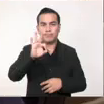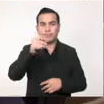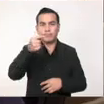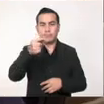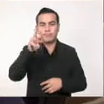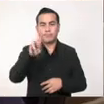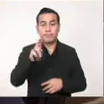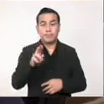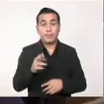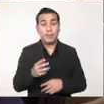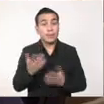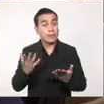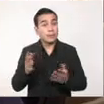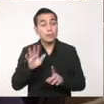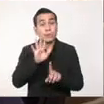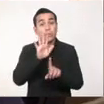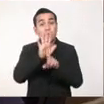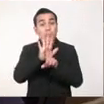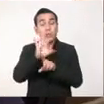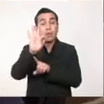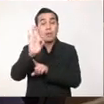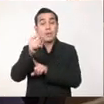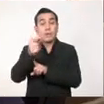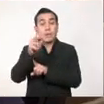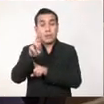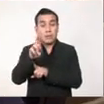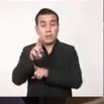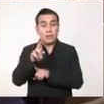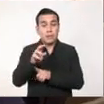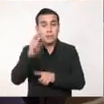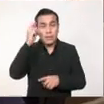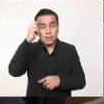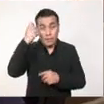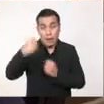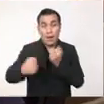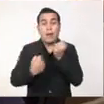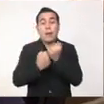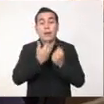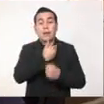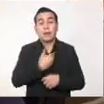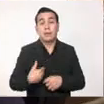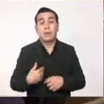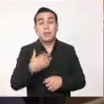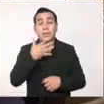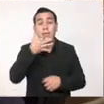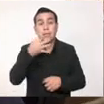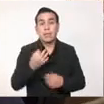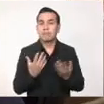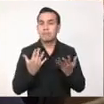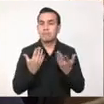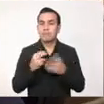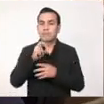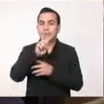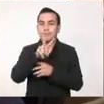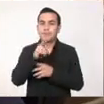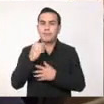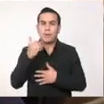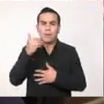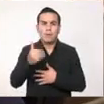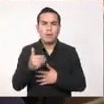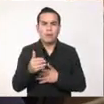dijeron, mire, presidente, para tener su fiscal, o un fiscal afín, usted tiene que esperarse primero 2